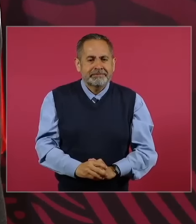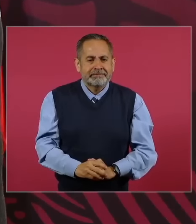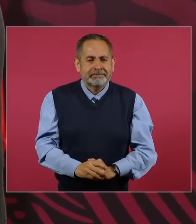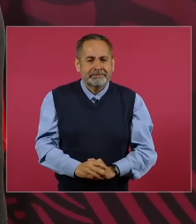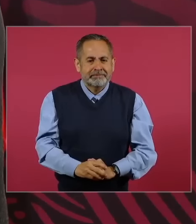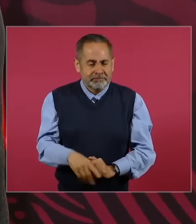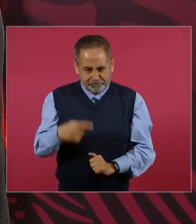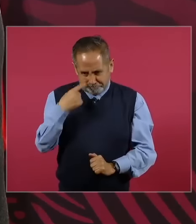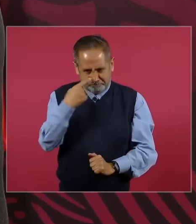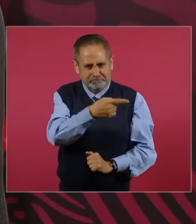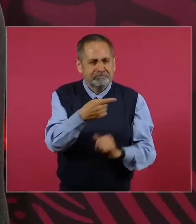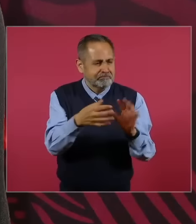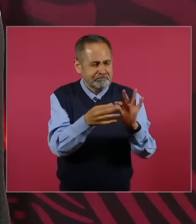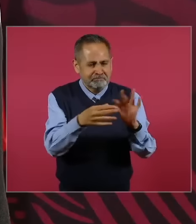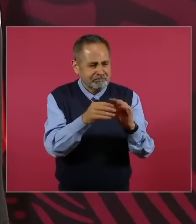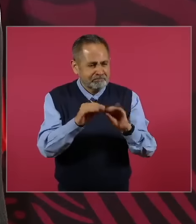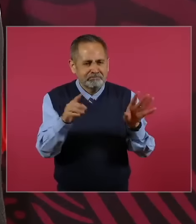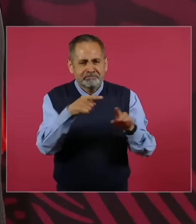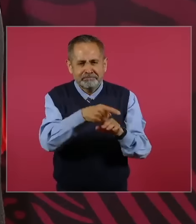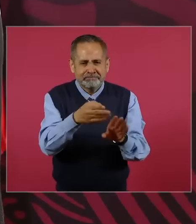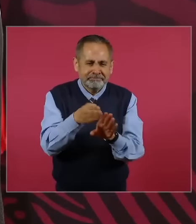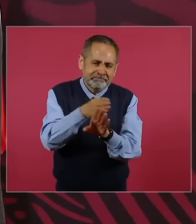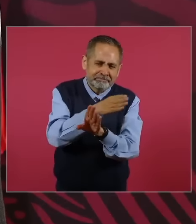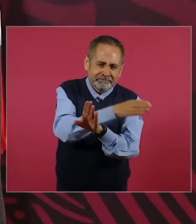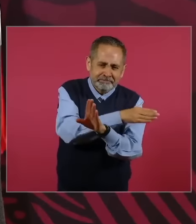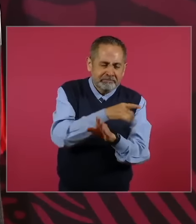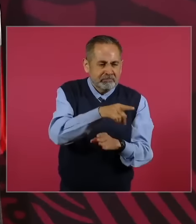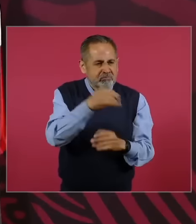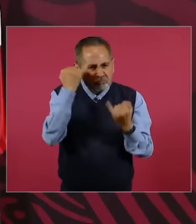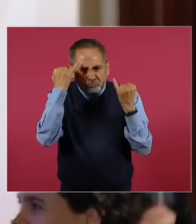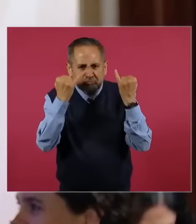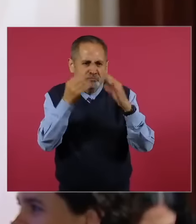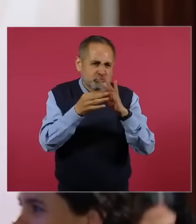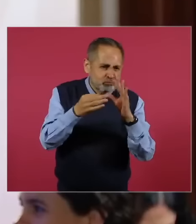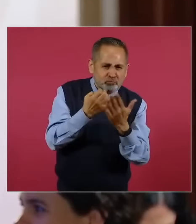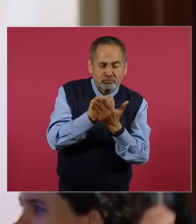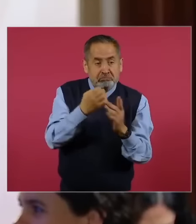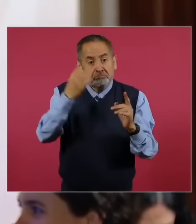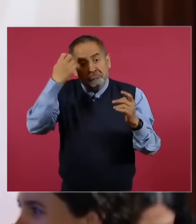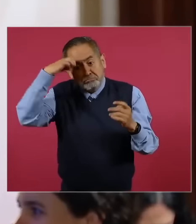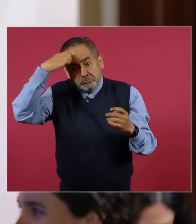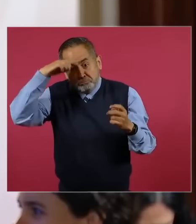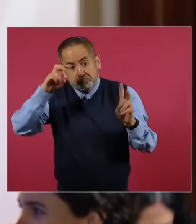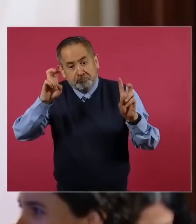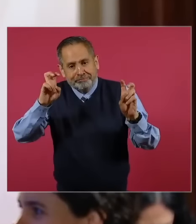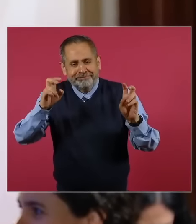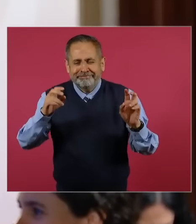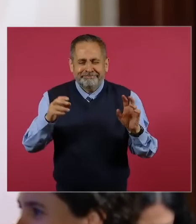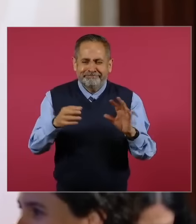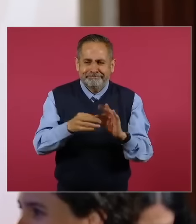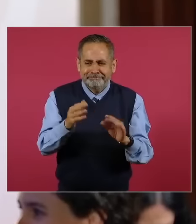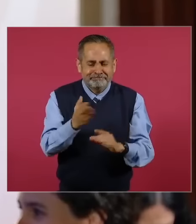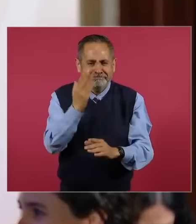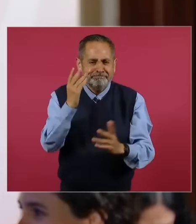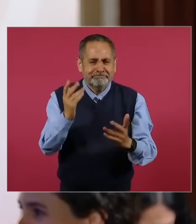Ahí lo pueden ver en los análisis económicos de los expertos.